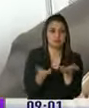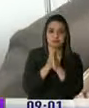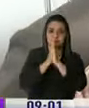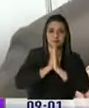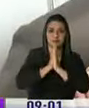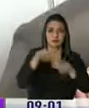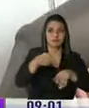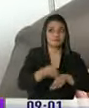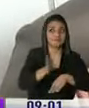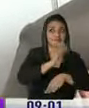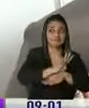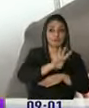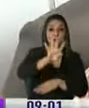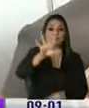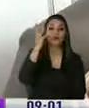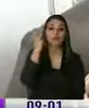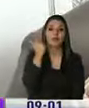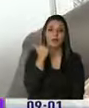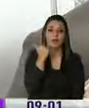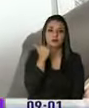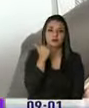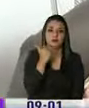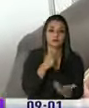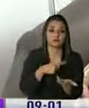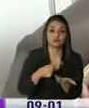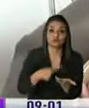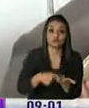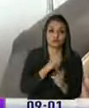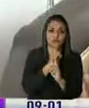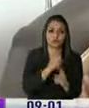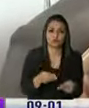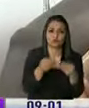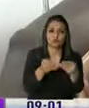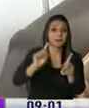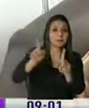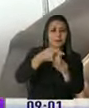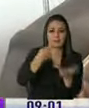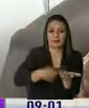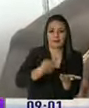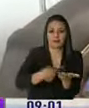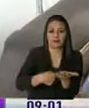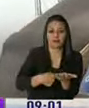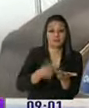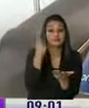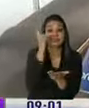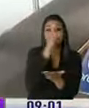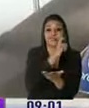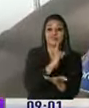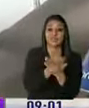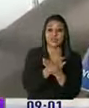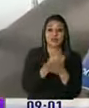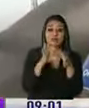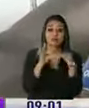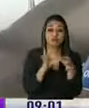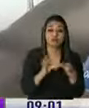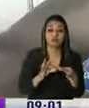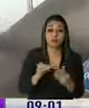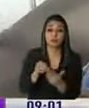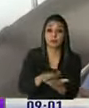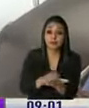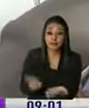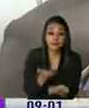función legislativa que tenemos 45 días para emitir un pronunciamiento y ya tener listo un primer debate. Va a ser bastante difícil por la cantidad de proyectos que